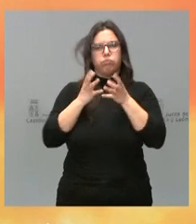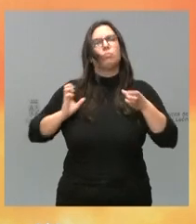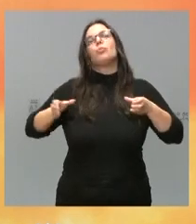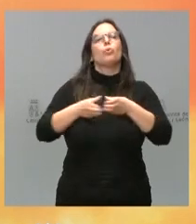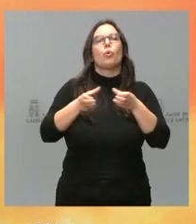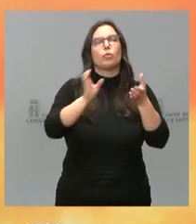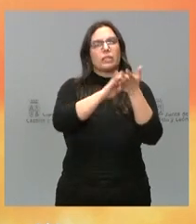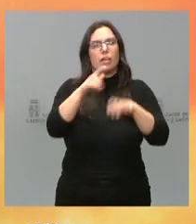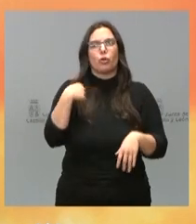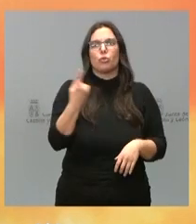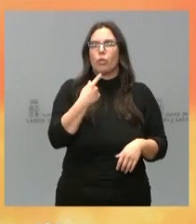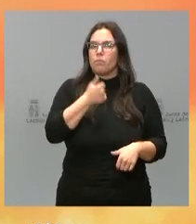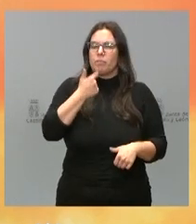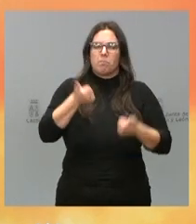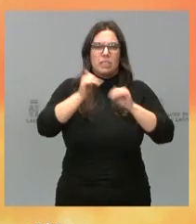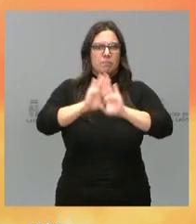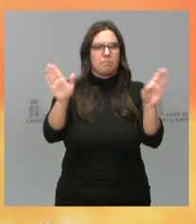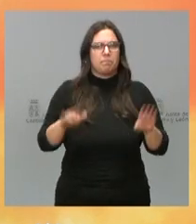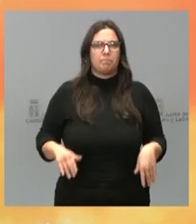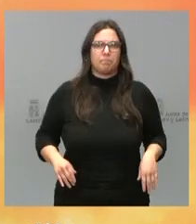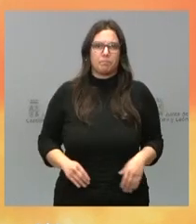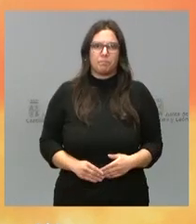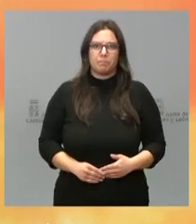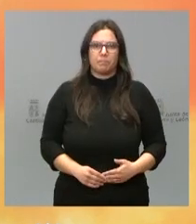Castilla y león y no tengo nada más que decir